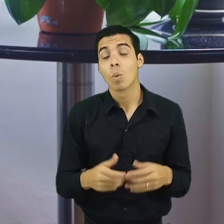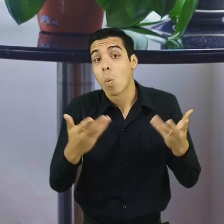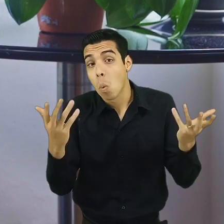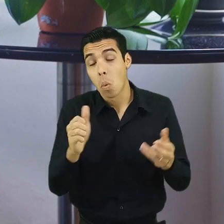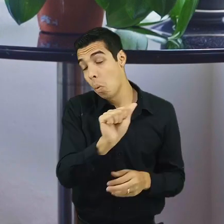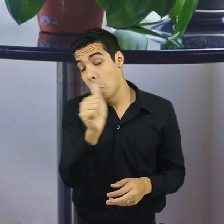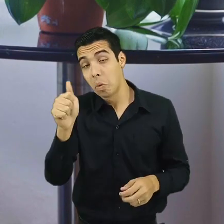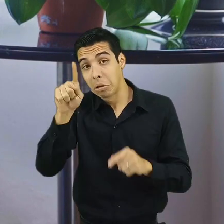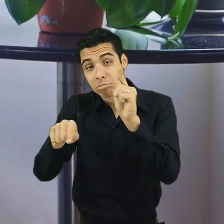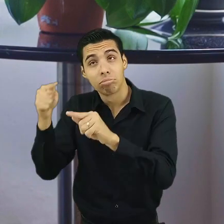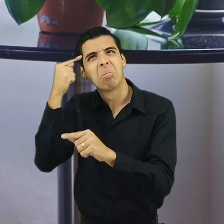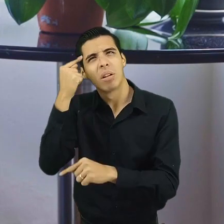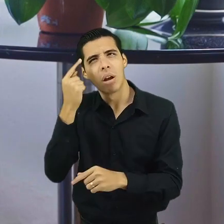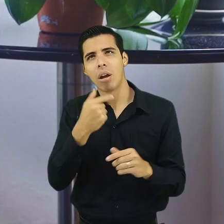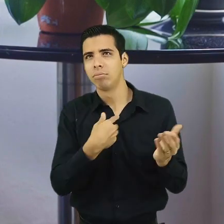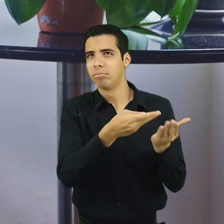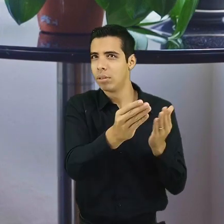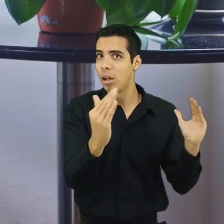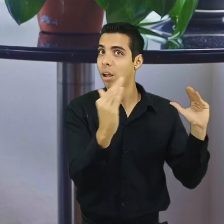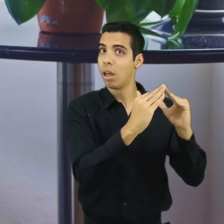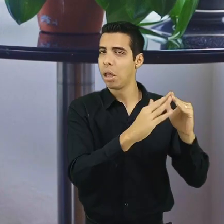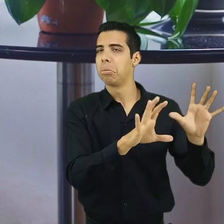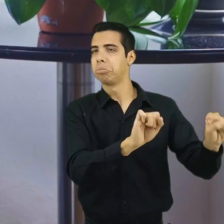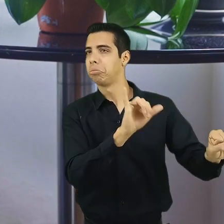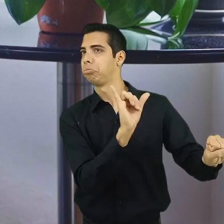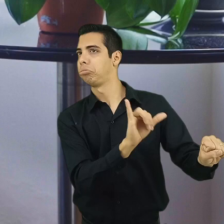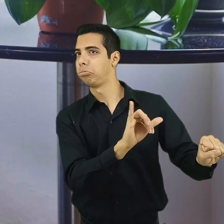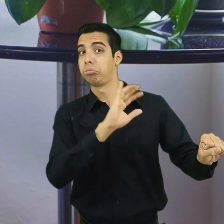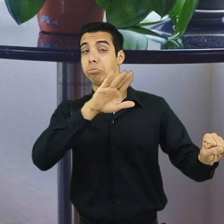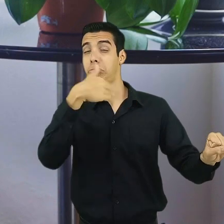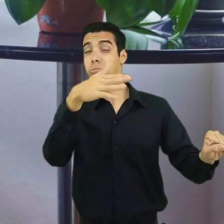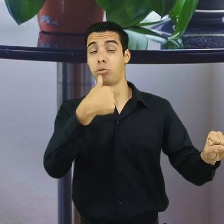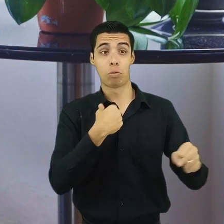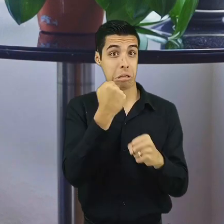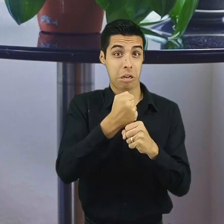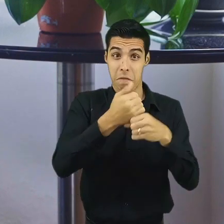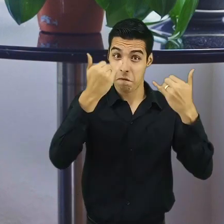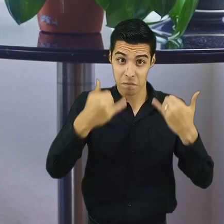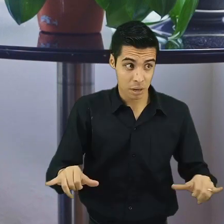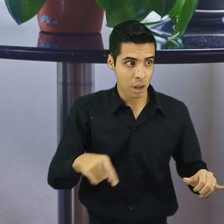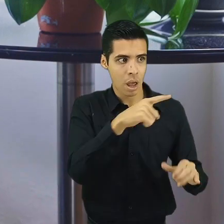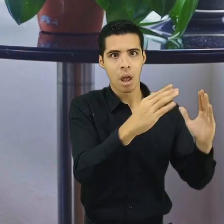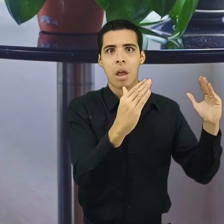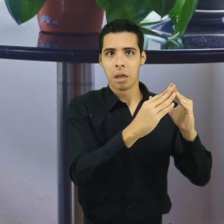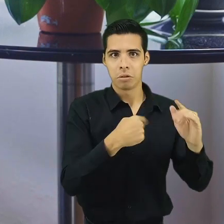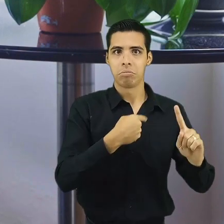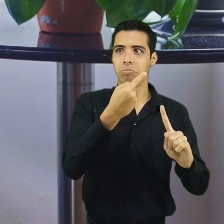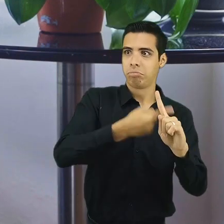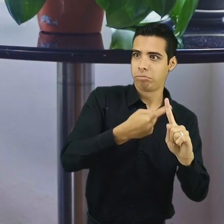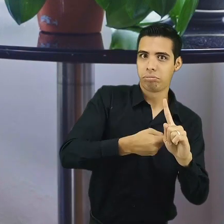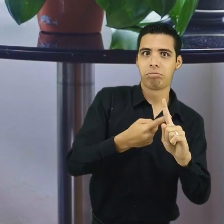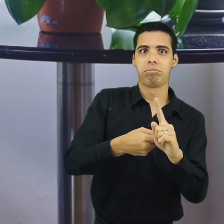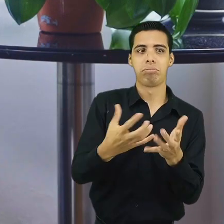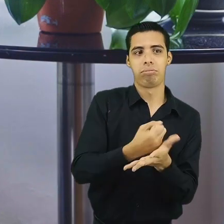ya que a medida que pasan los años, el retorno de la inversión se va a ver reflejado. Otra de las ventajas destacables que tiene esta inversión y es